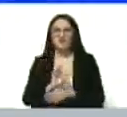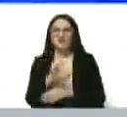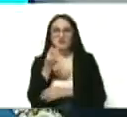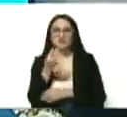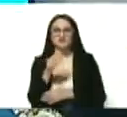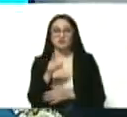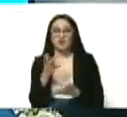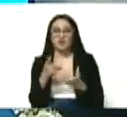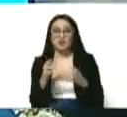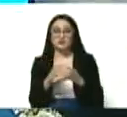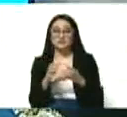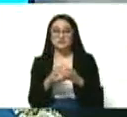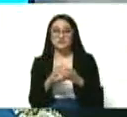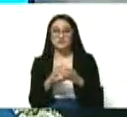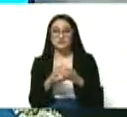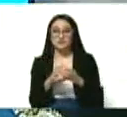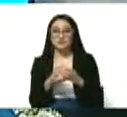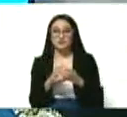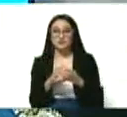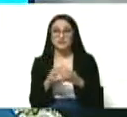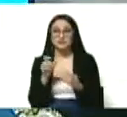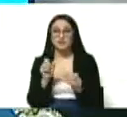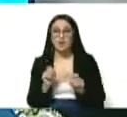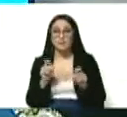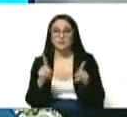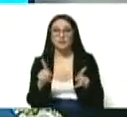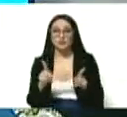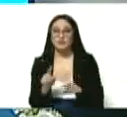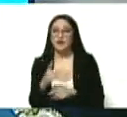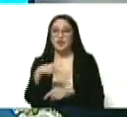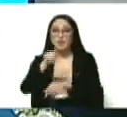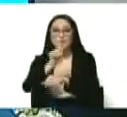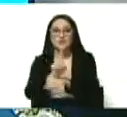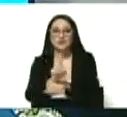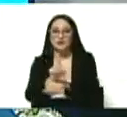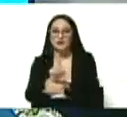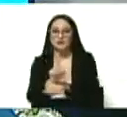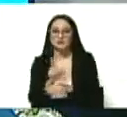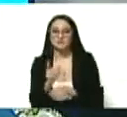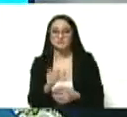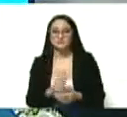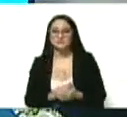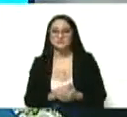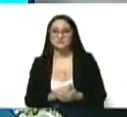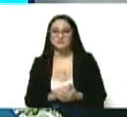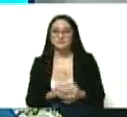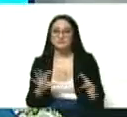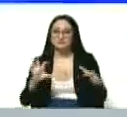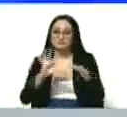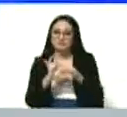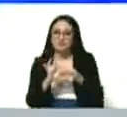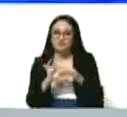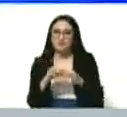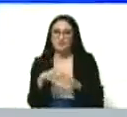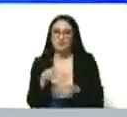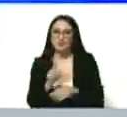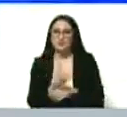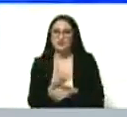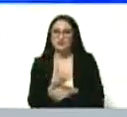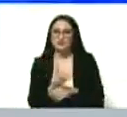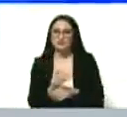nuestra organización es una oportunidad única de reafirmar los lazos únicos y